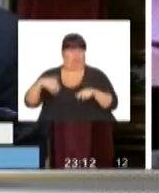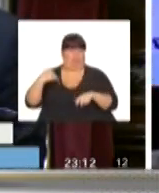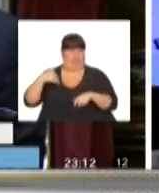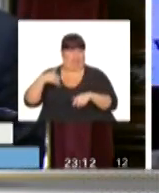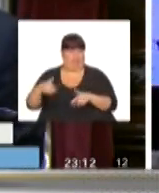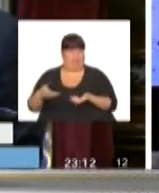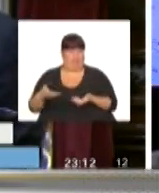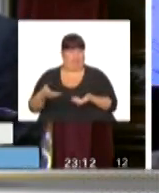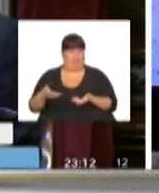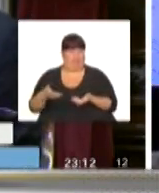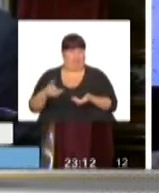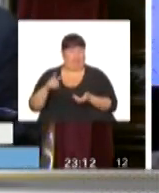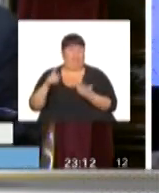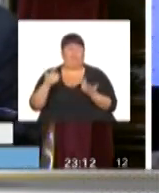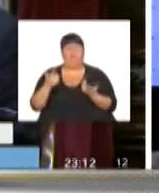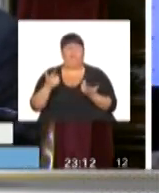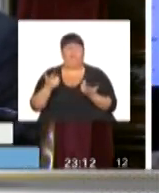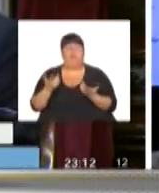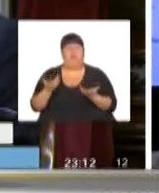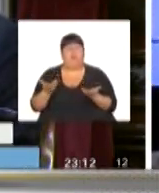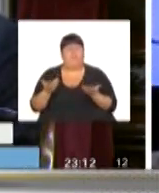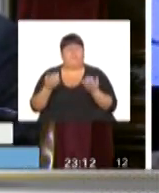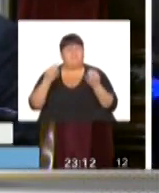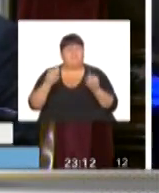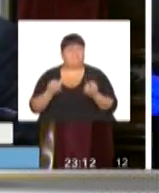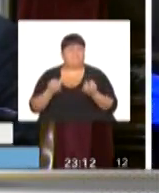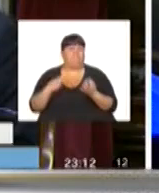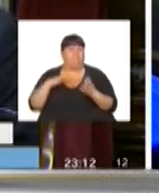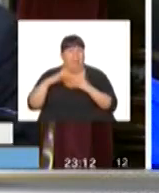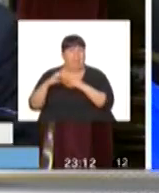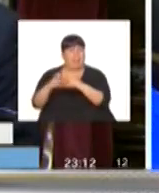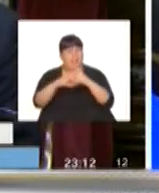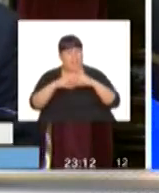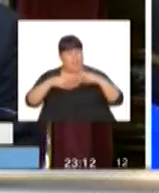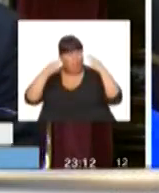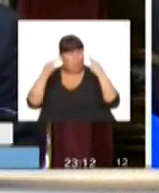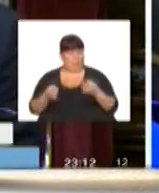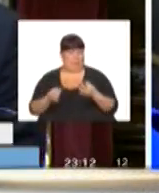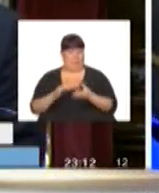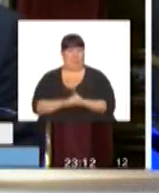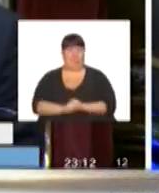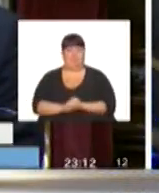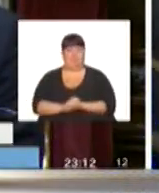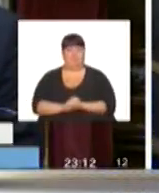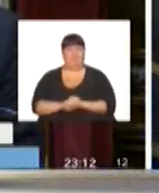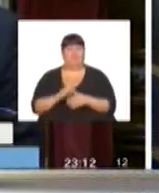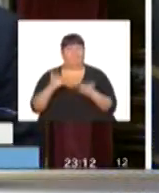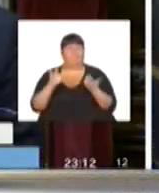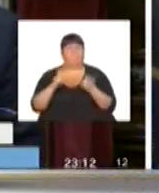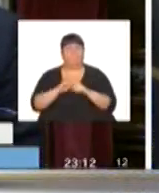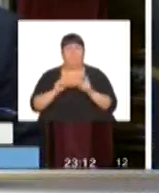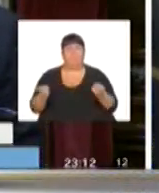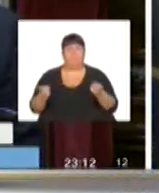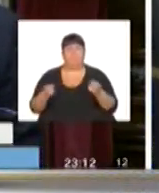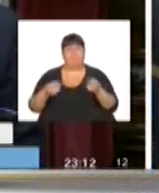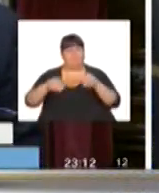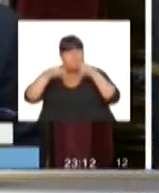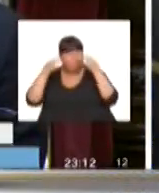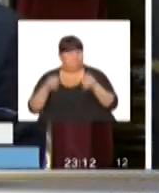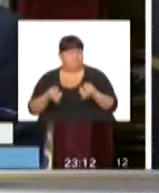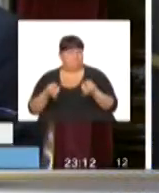de penetración verdaderamente en sectores populares como lo tiene la doctora. Me parece que